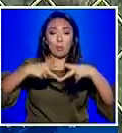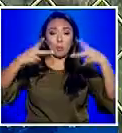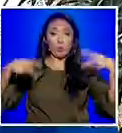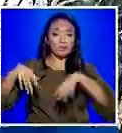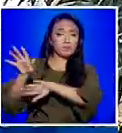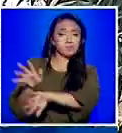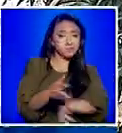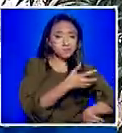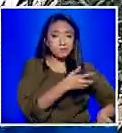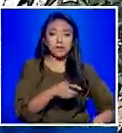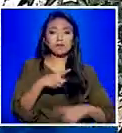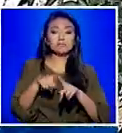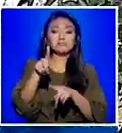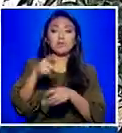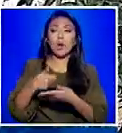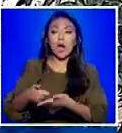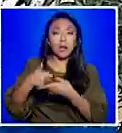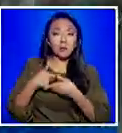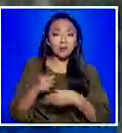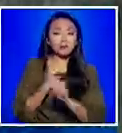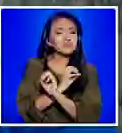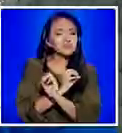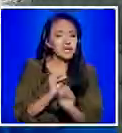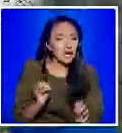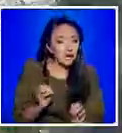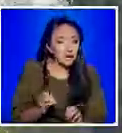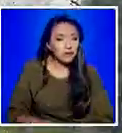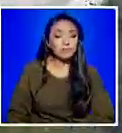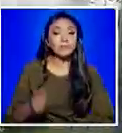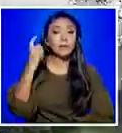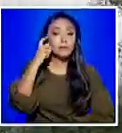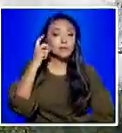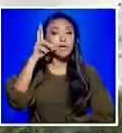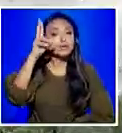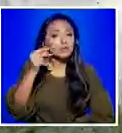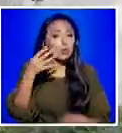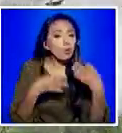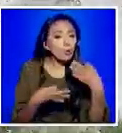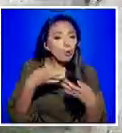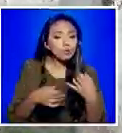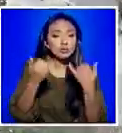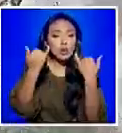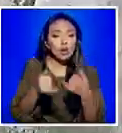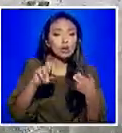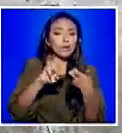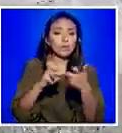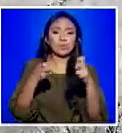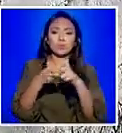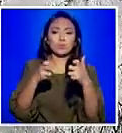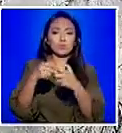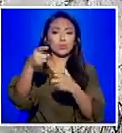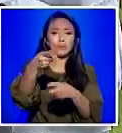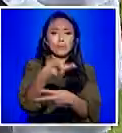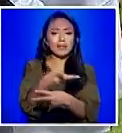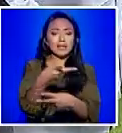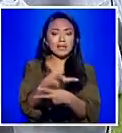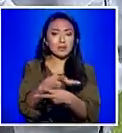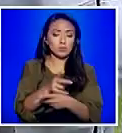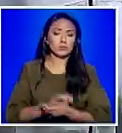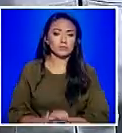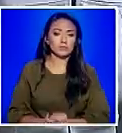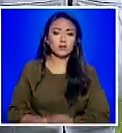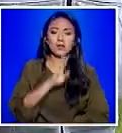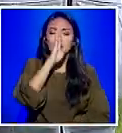todo, y sin embargo no se ha hecho nada. No consideran justo que su vida se vea alterada por el constante riesgo. Siempre